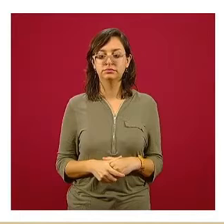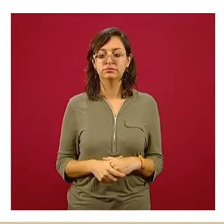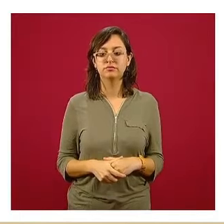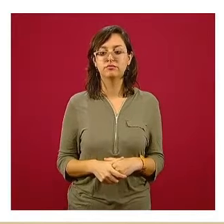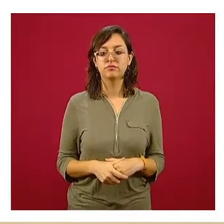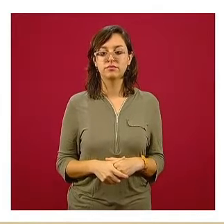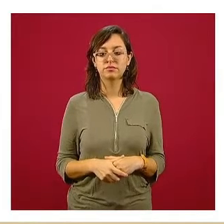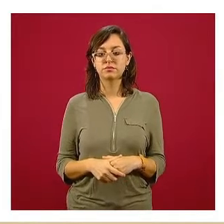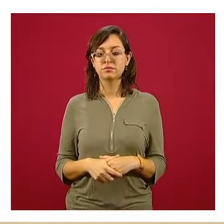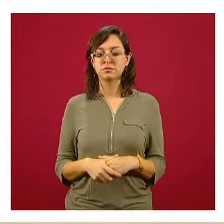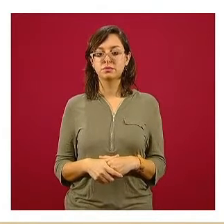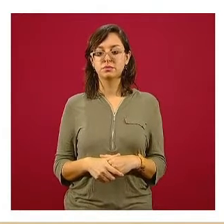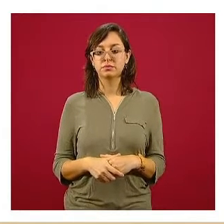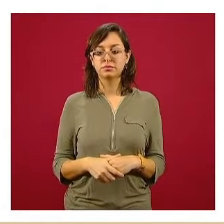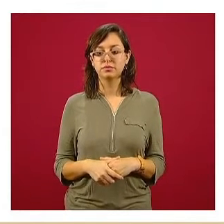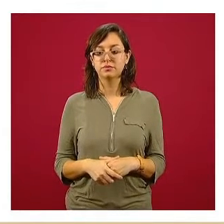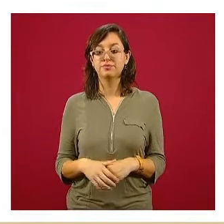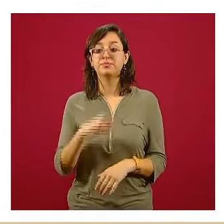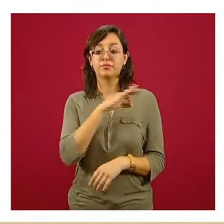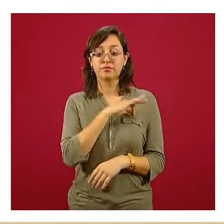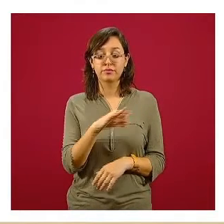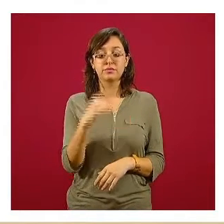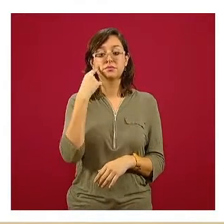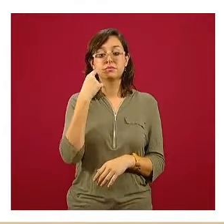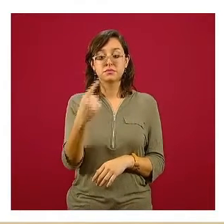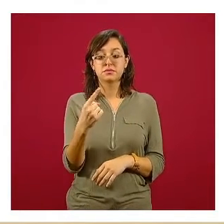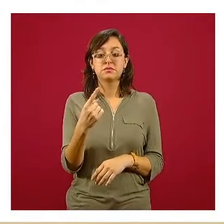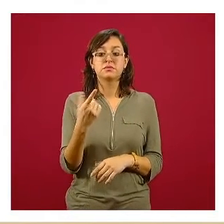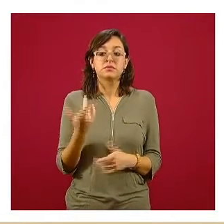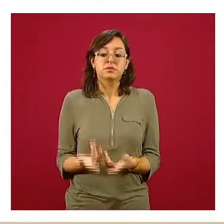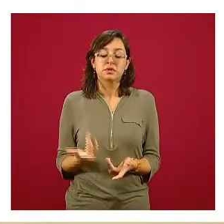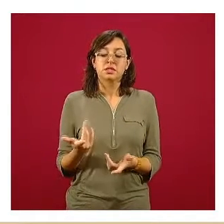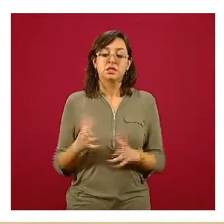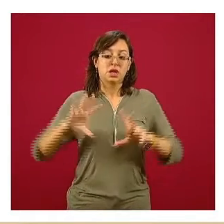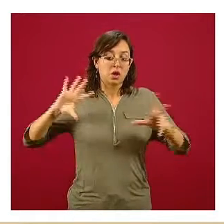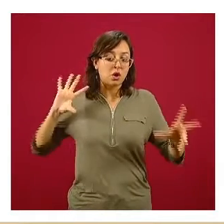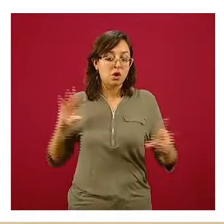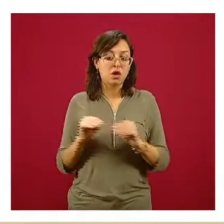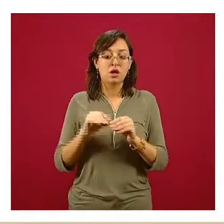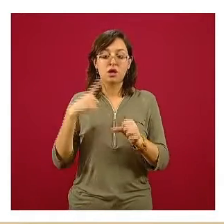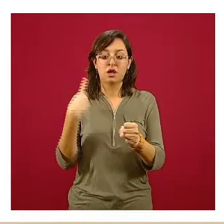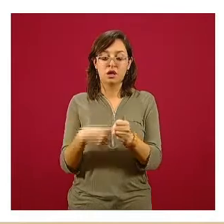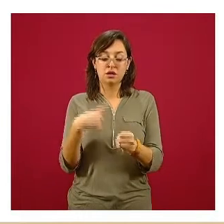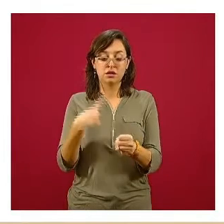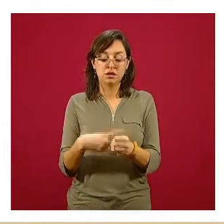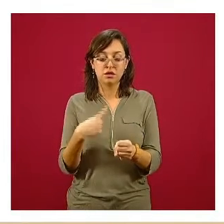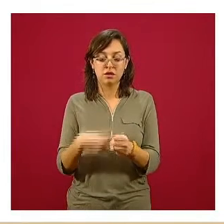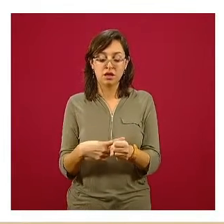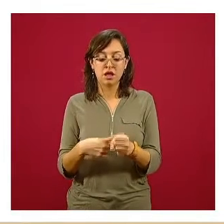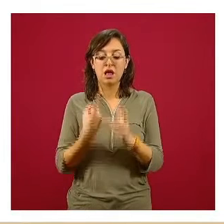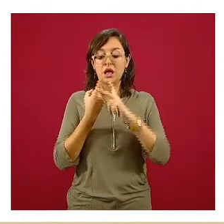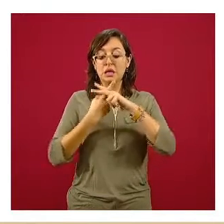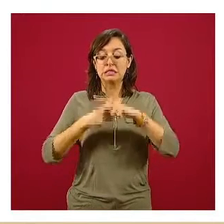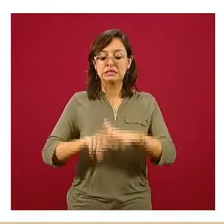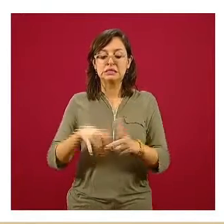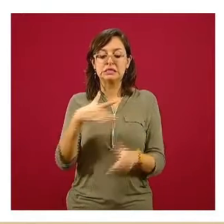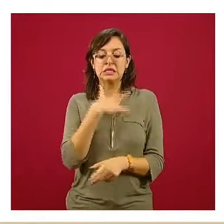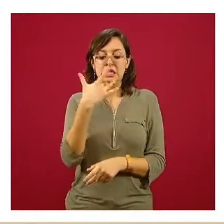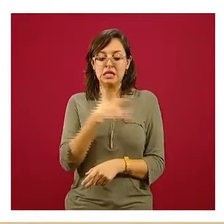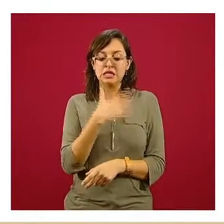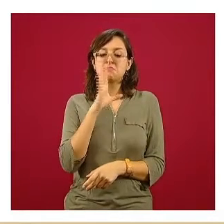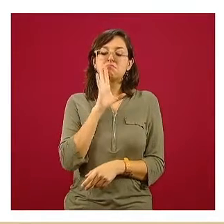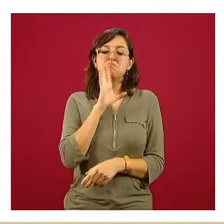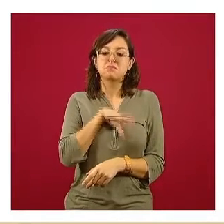podemos ver los casos, pero ahora por su fecha de inicio de los síntomas, no por su fecha de